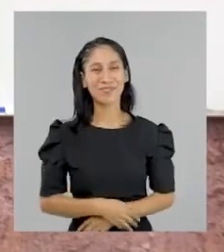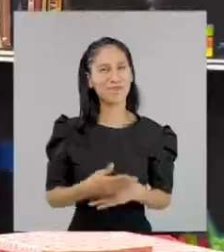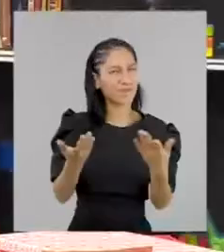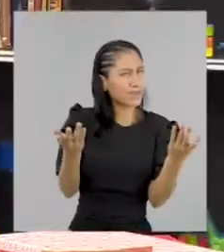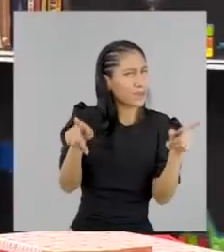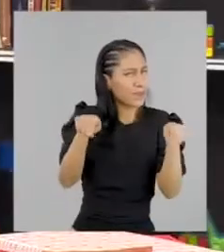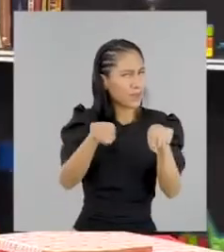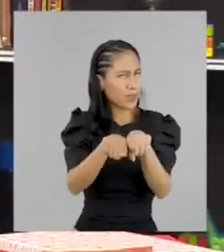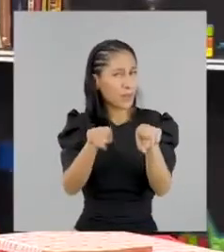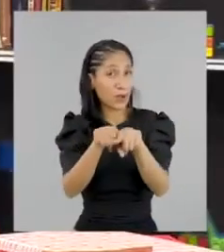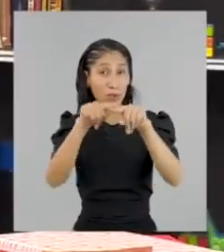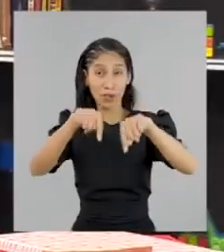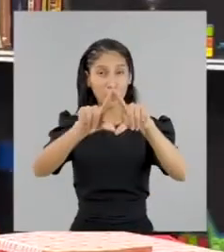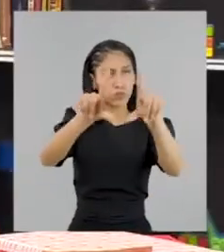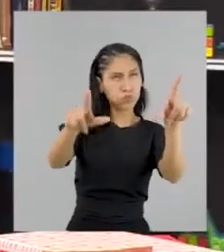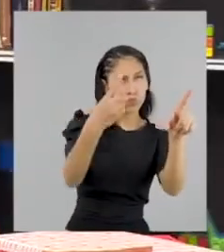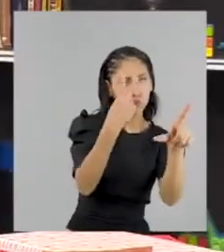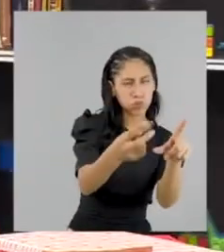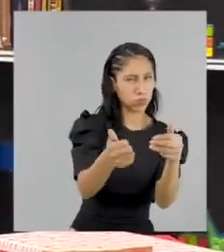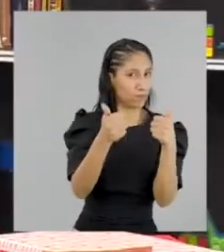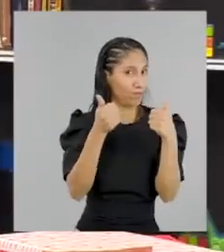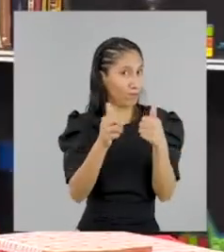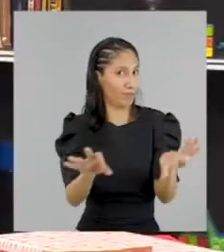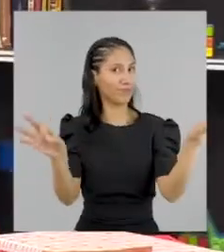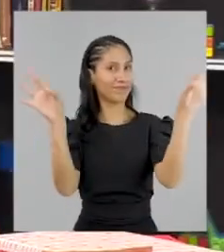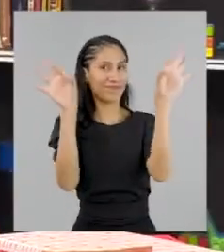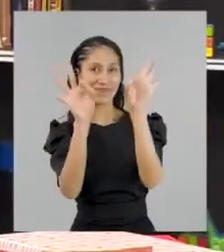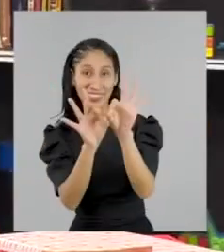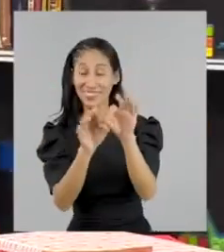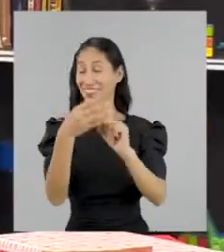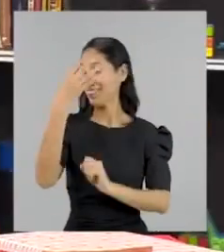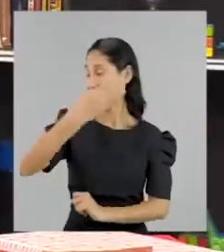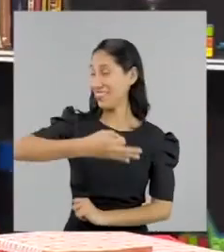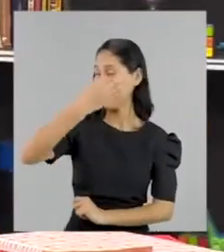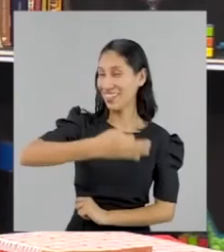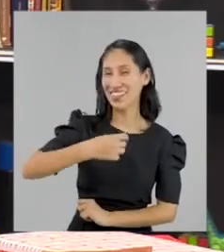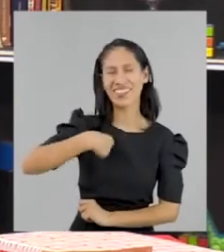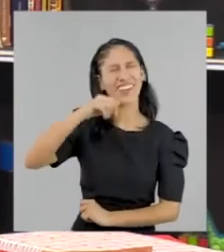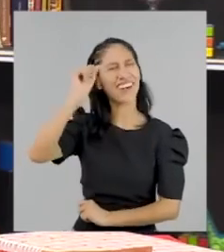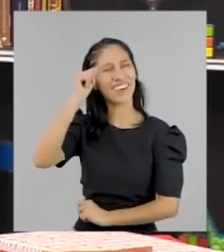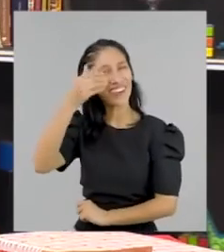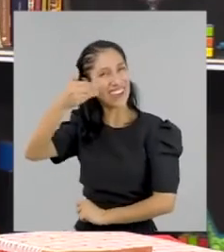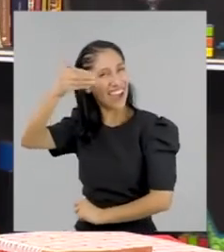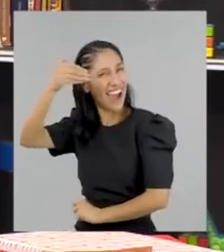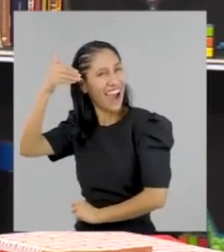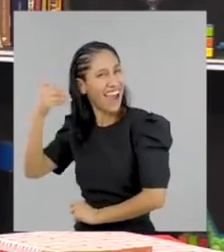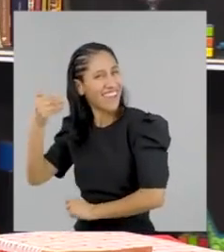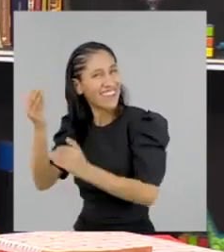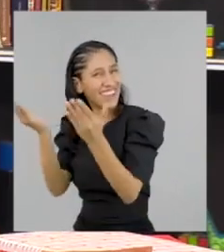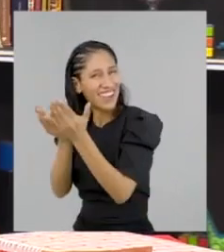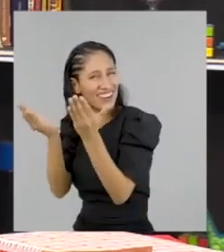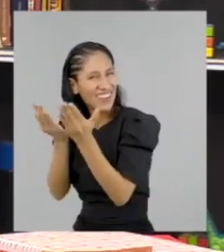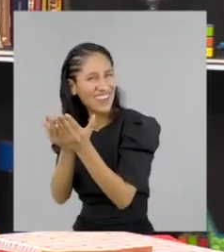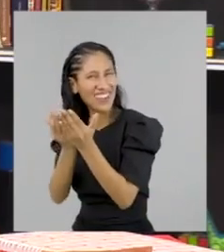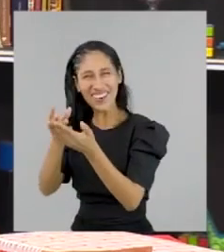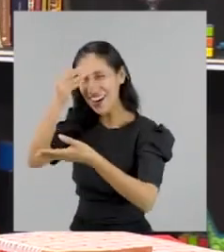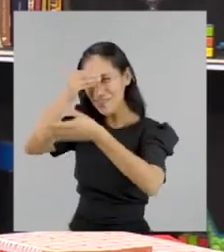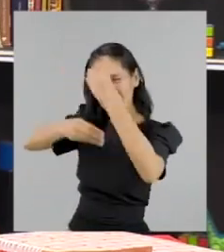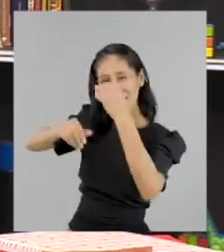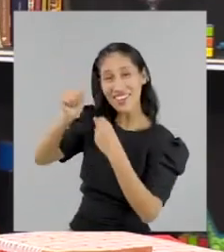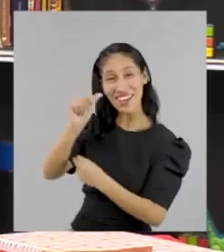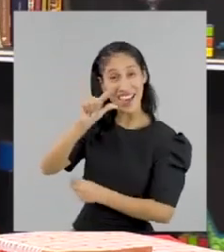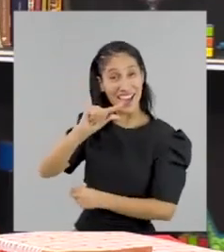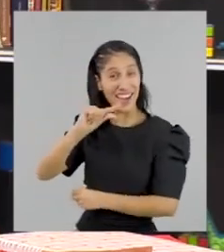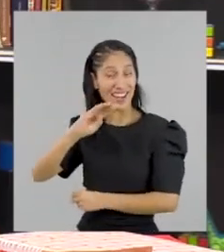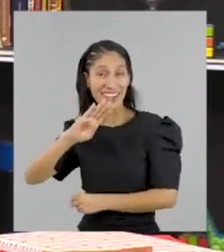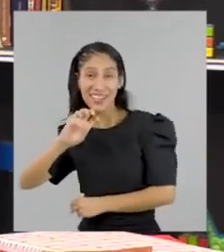hoy. Lo que trabajamos hoy ha sido muy interesante. En verdad, he recordado muchos de los conocimientos de